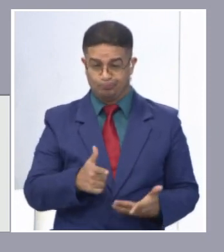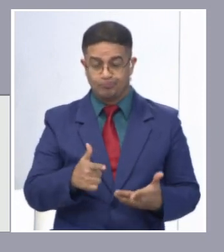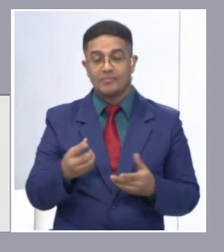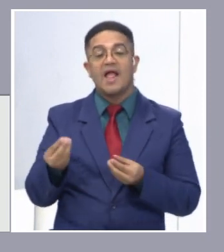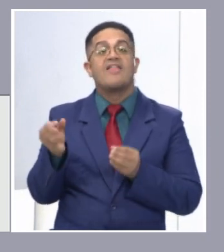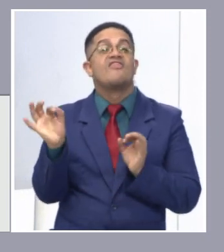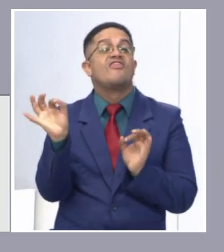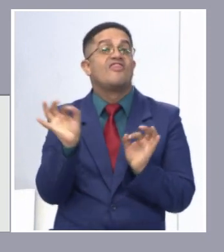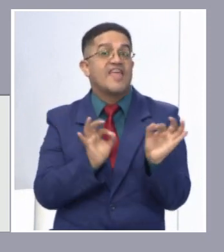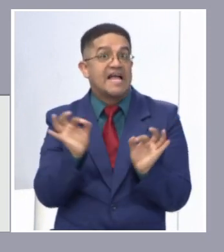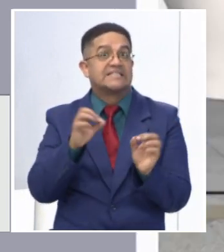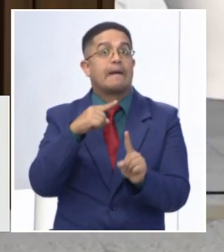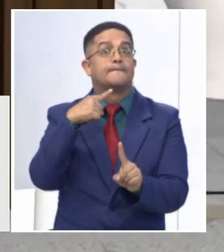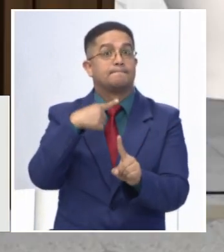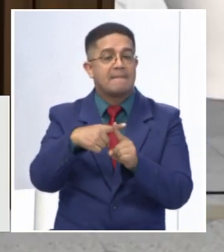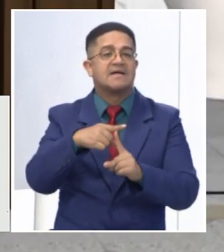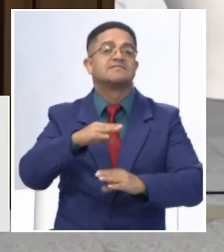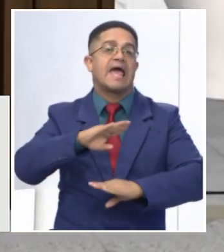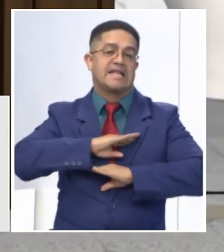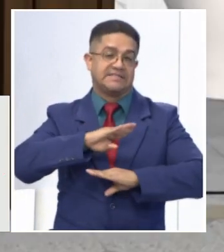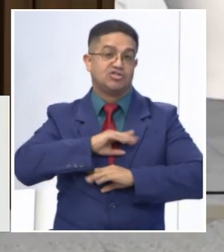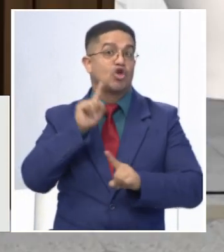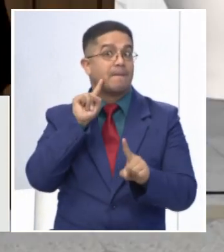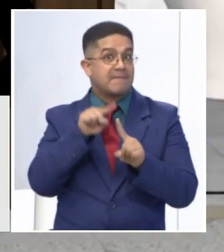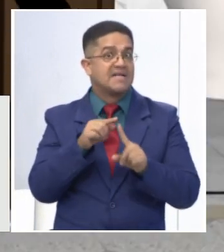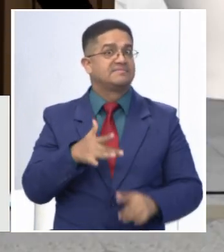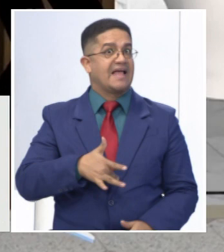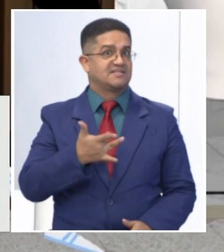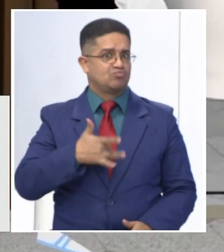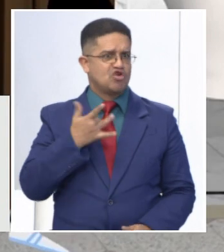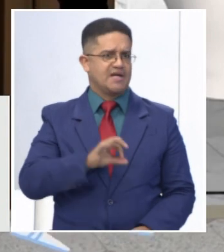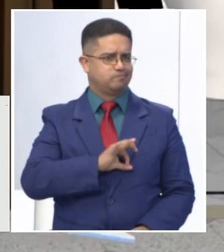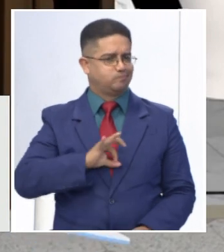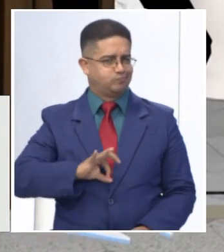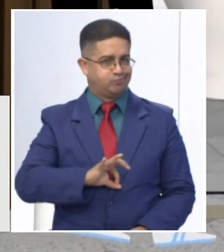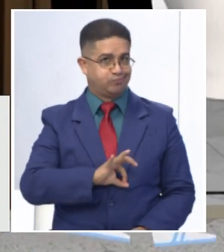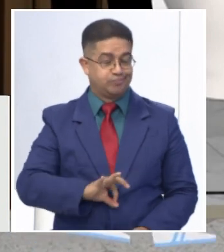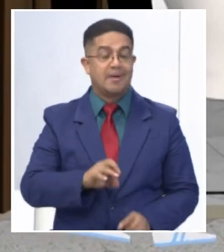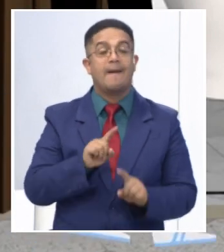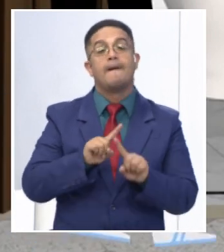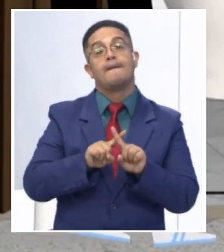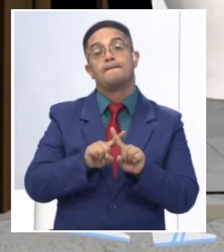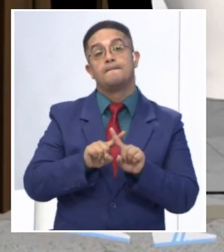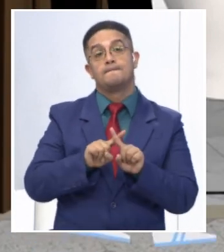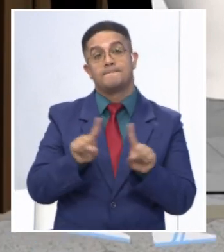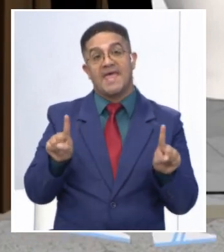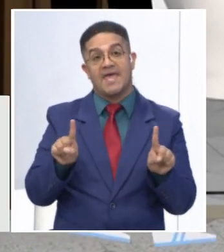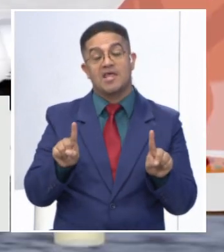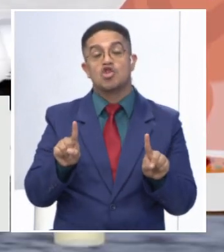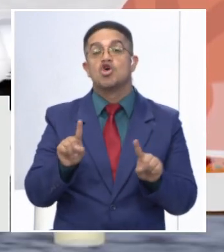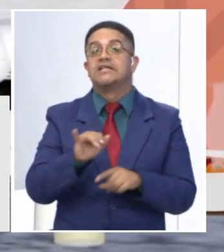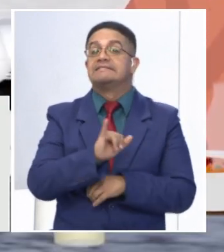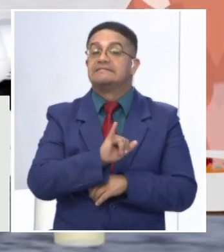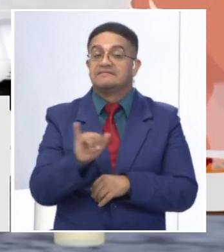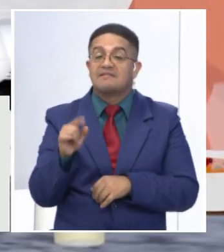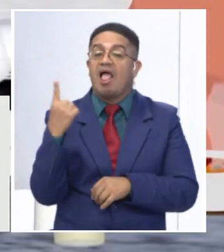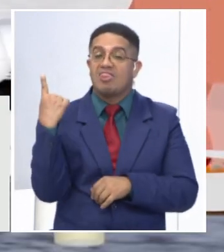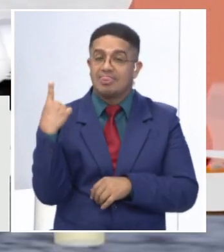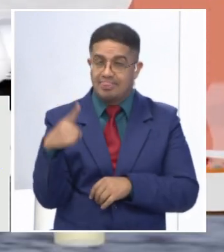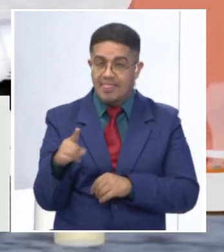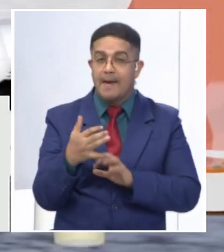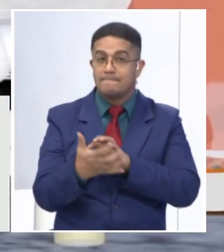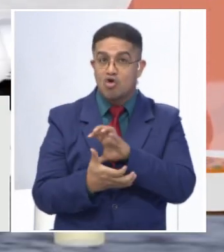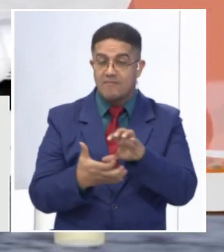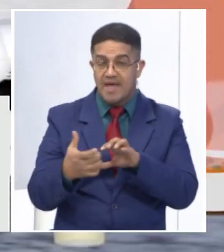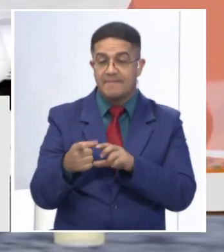balanceada y actividad física que estimule la digestión. Si por el contrario ya se padece la patología, es